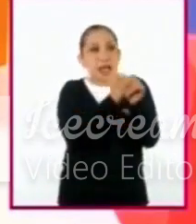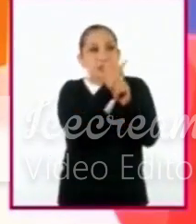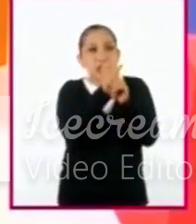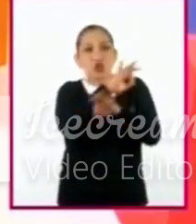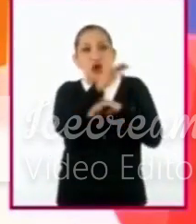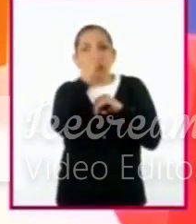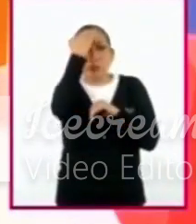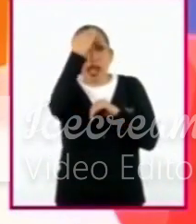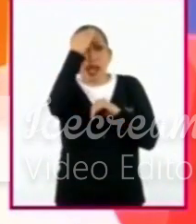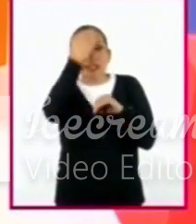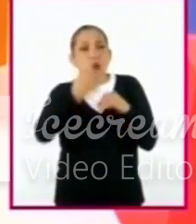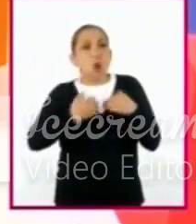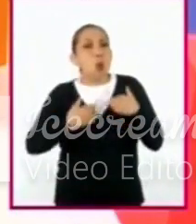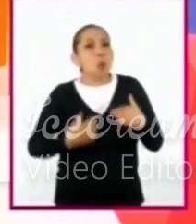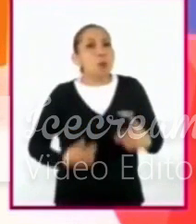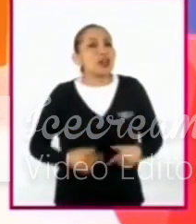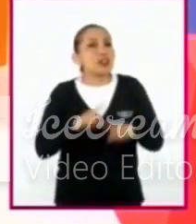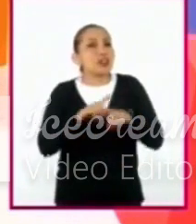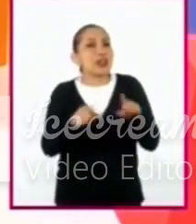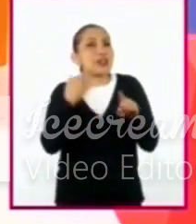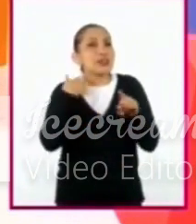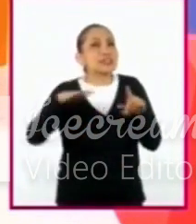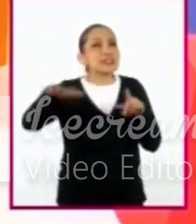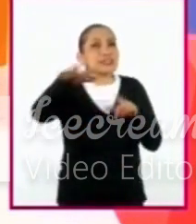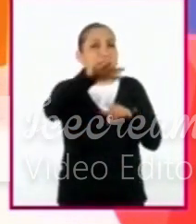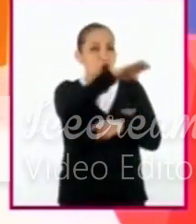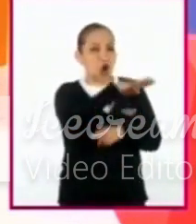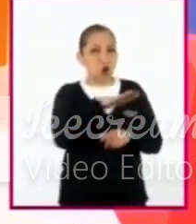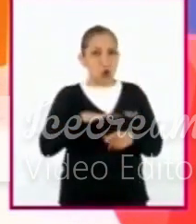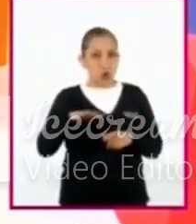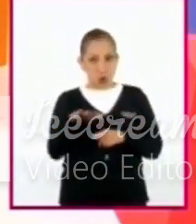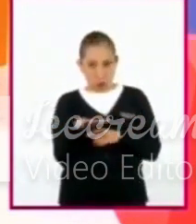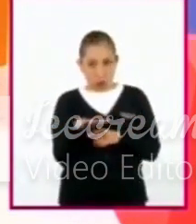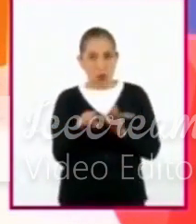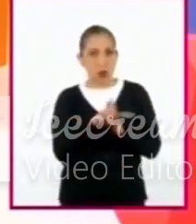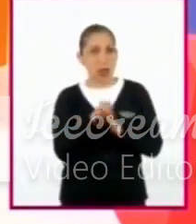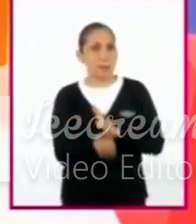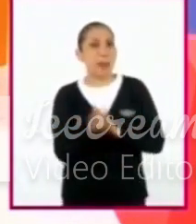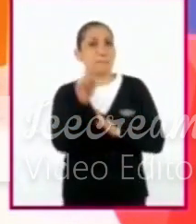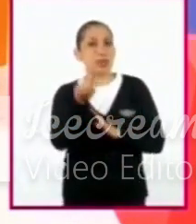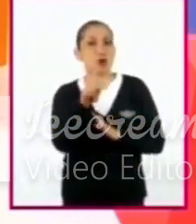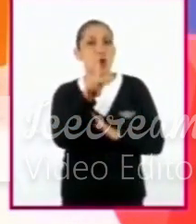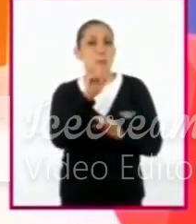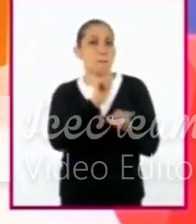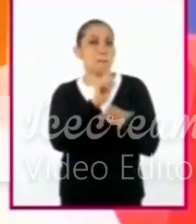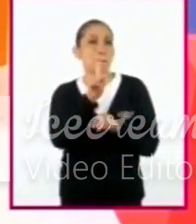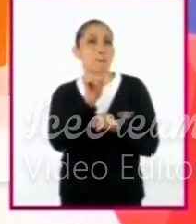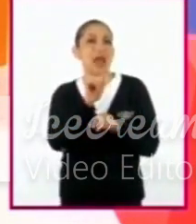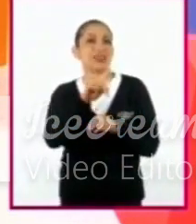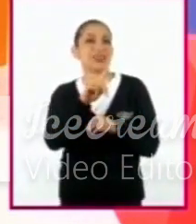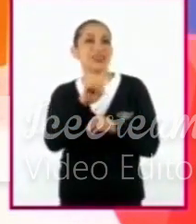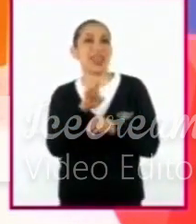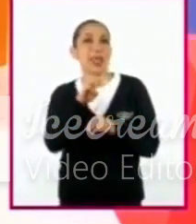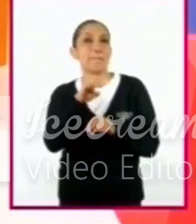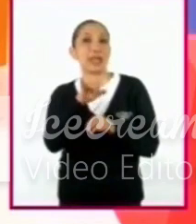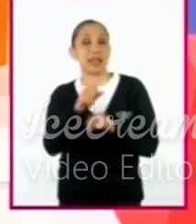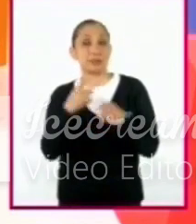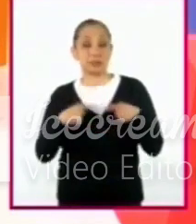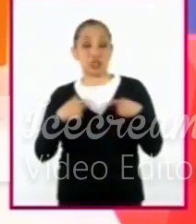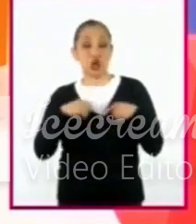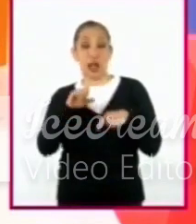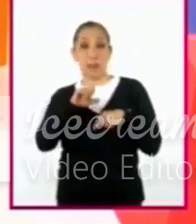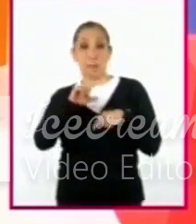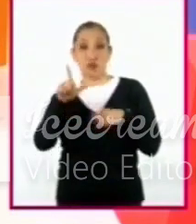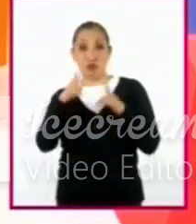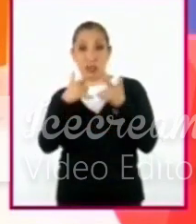experiencias de la humanidad en distintos contextos. Siguiendo el ejemplo de las pandemias, el historiador podría